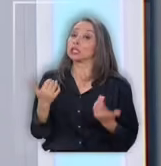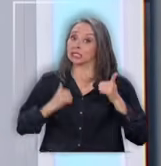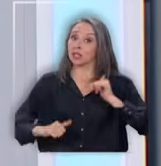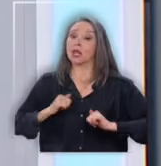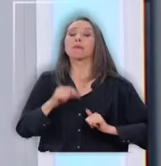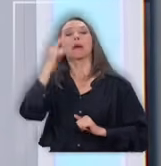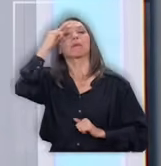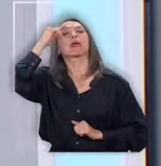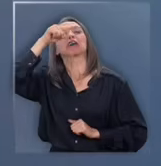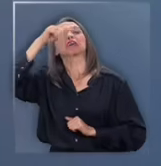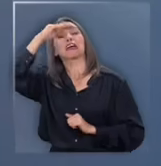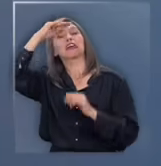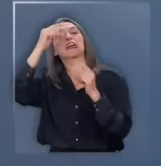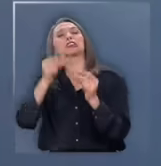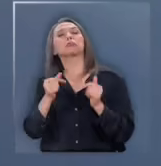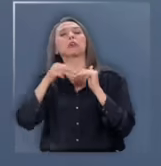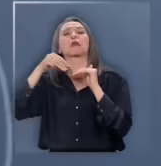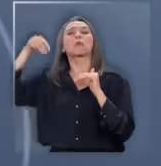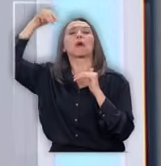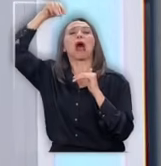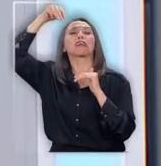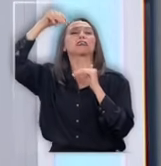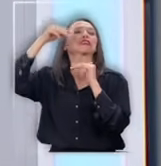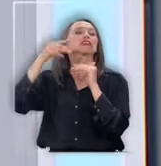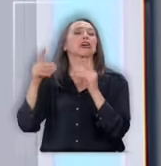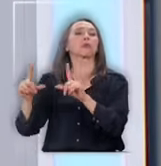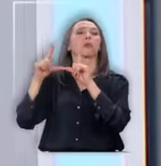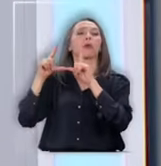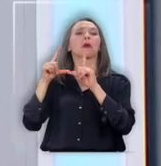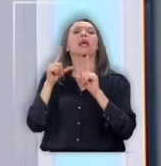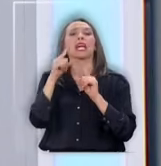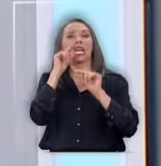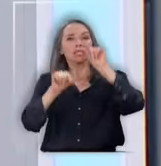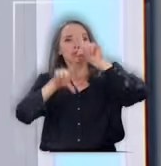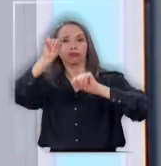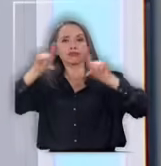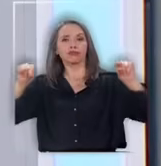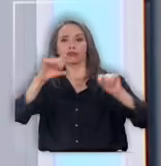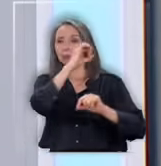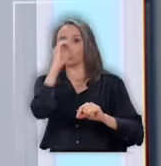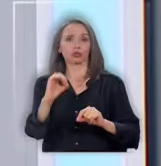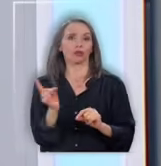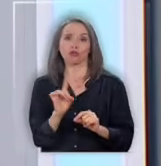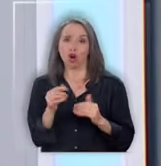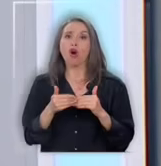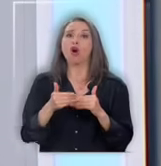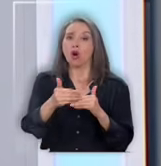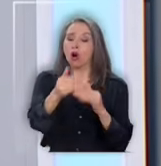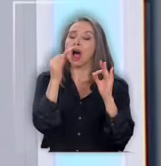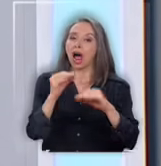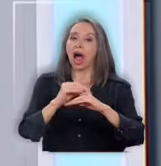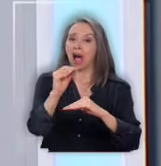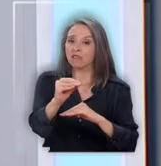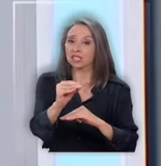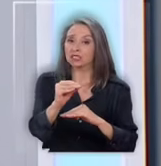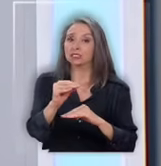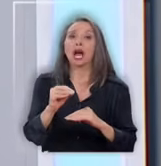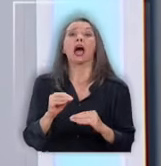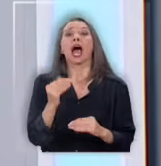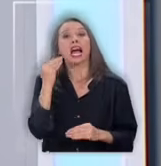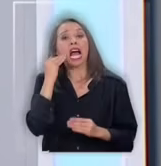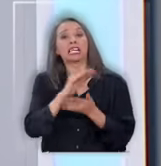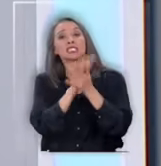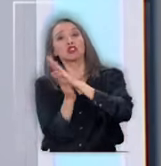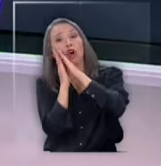estadístico page divina son cifras que son bastante evidentes y que es muy probable que llevemos a una ocupación casi total en la